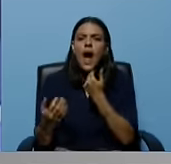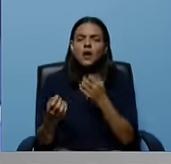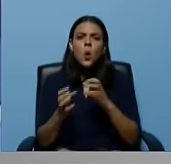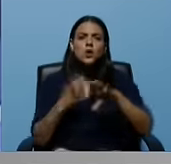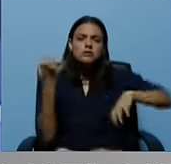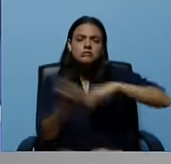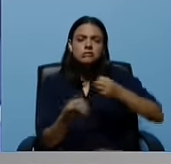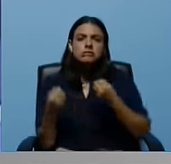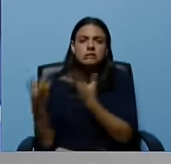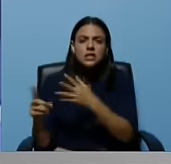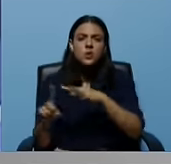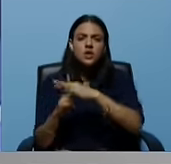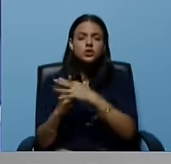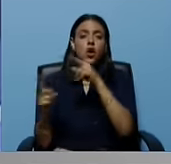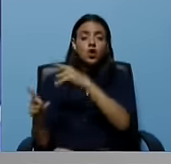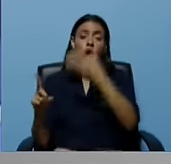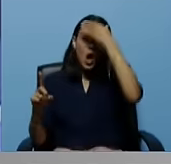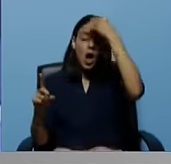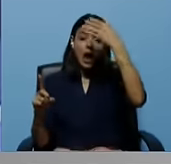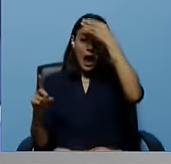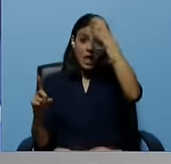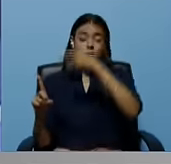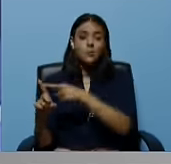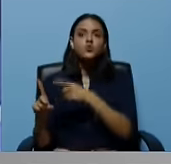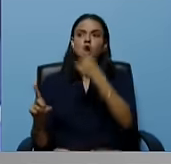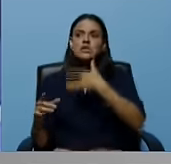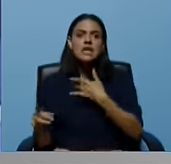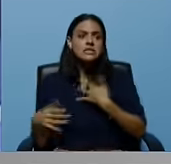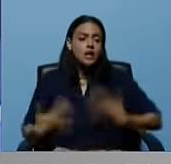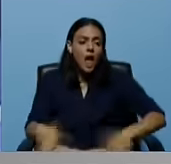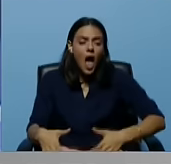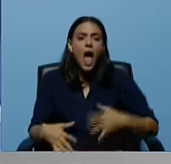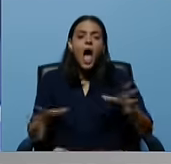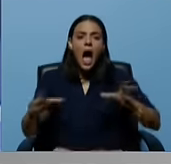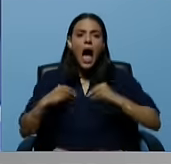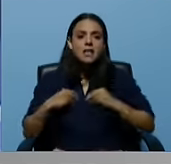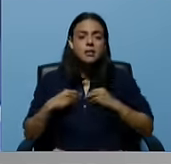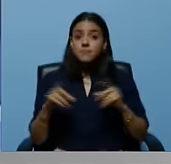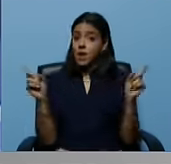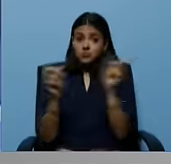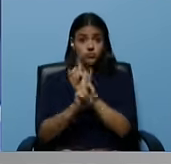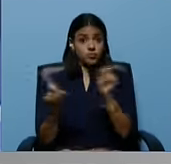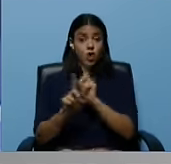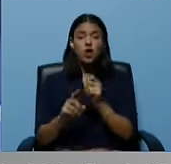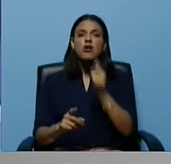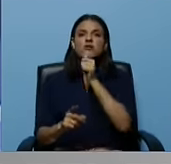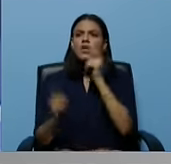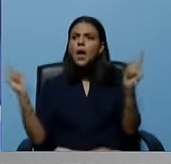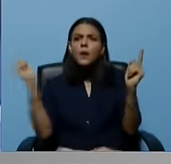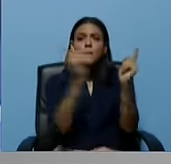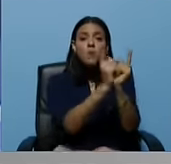que el señor González Urrutia pudiera sentirse violentado, muy por el contrario.